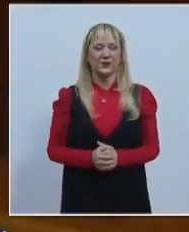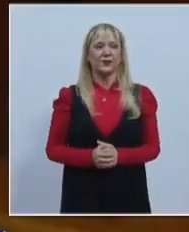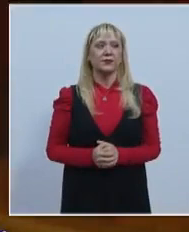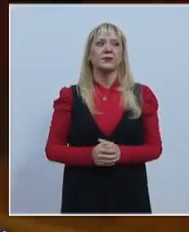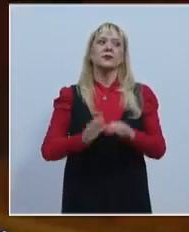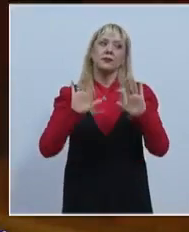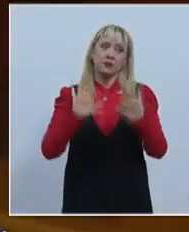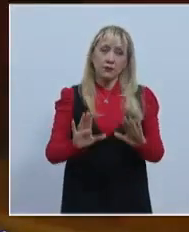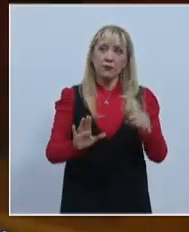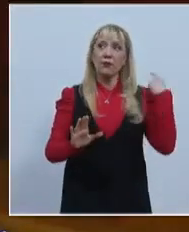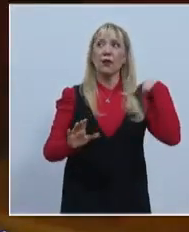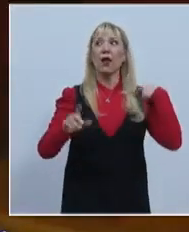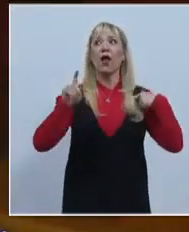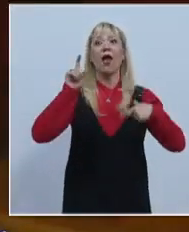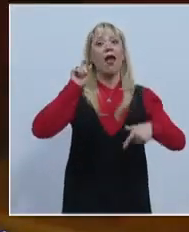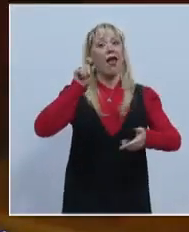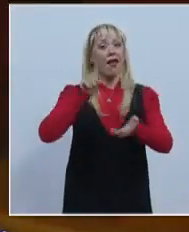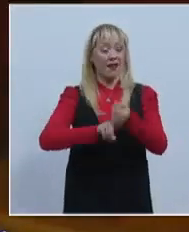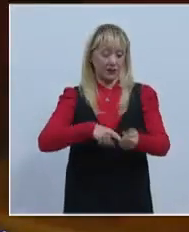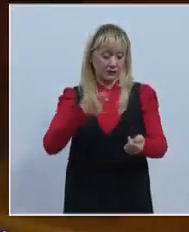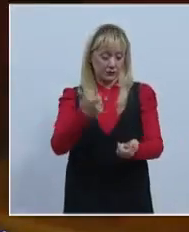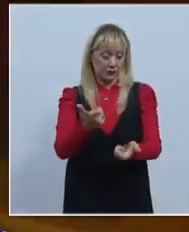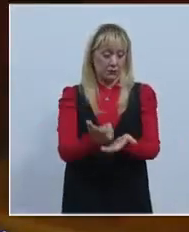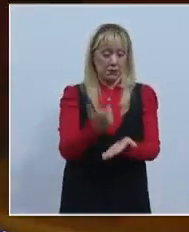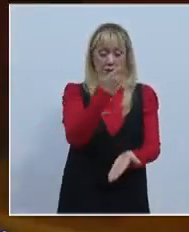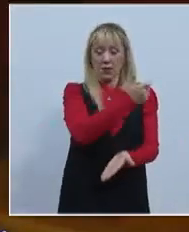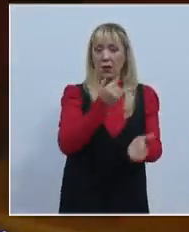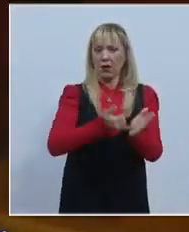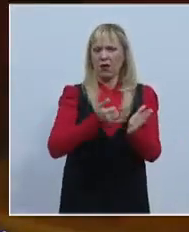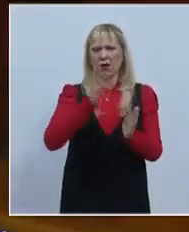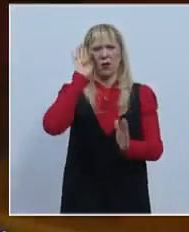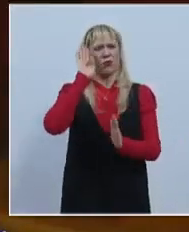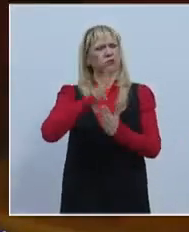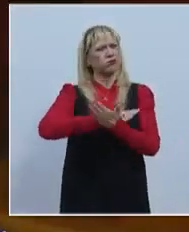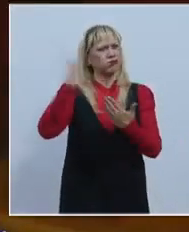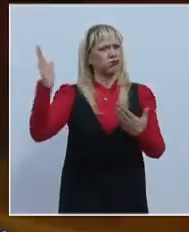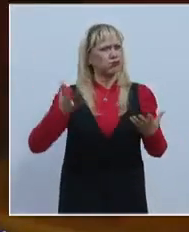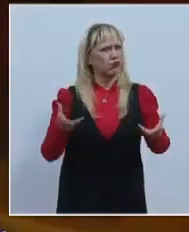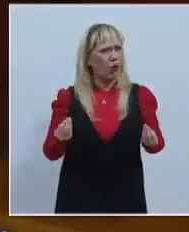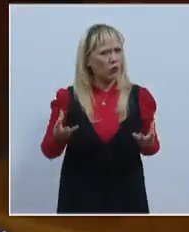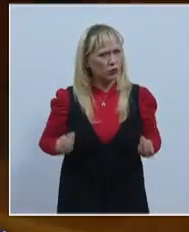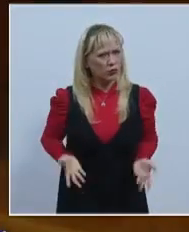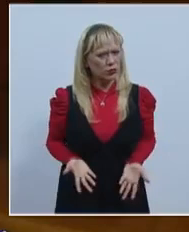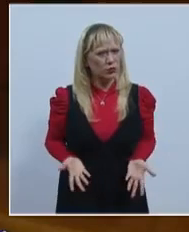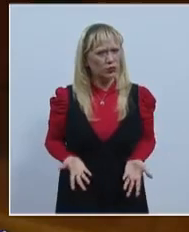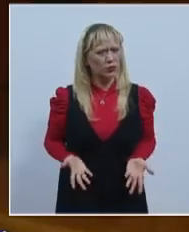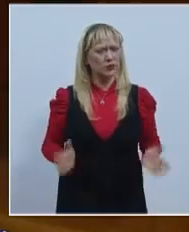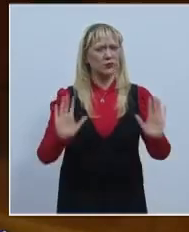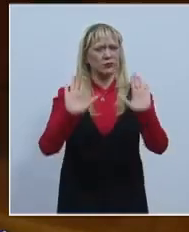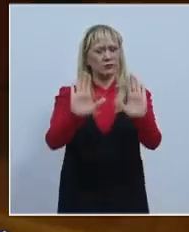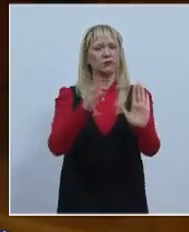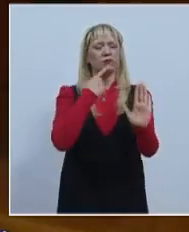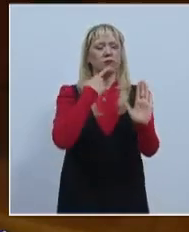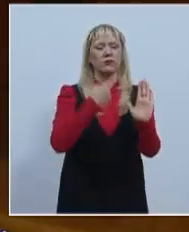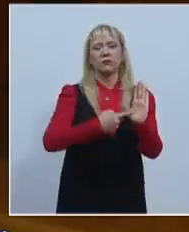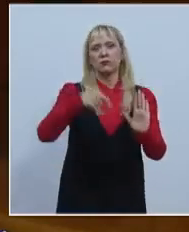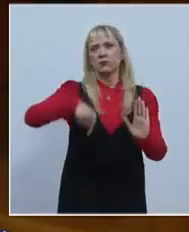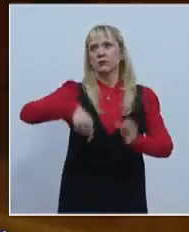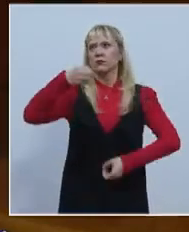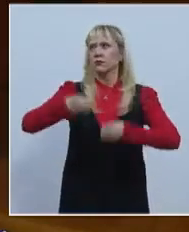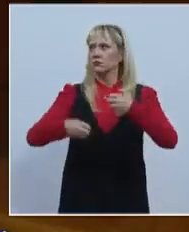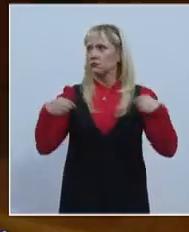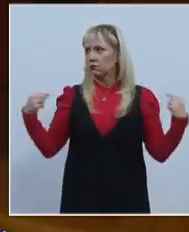que se considera que las cuotas previstas resultan desproporcionales, toda vez que, como se ha sostenido por este Tribunal